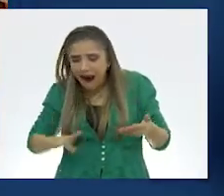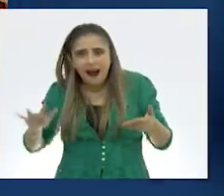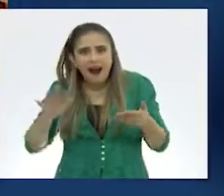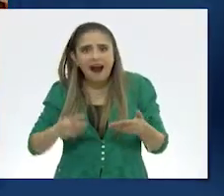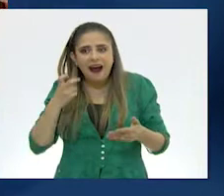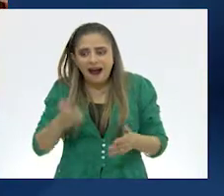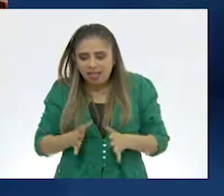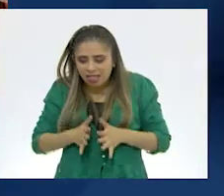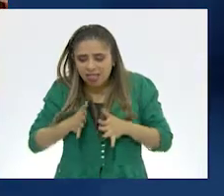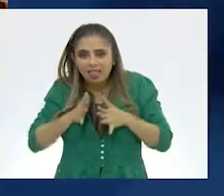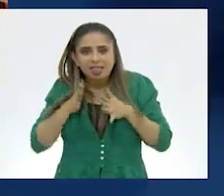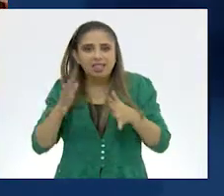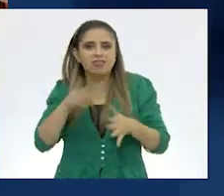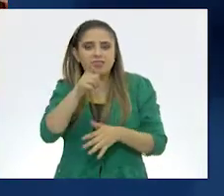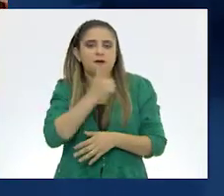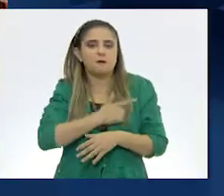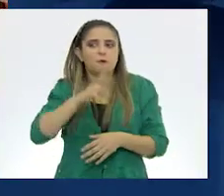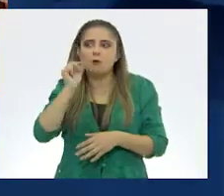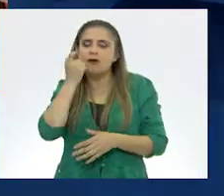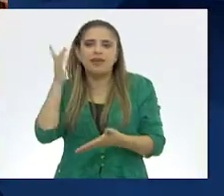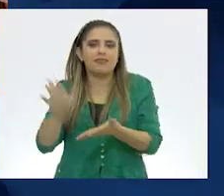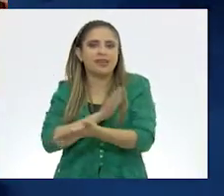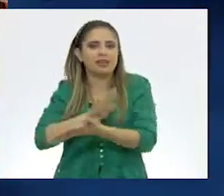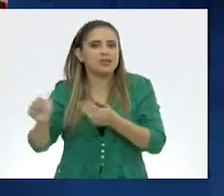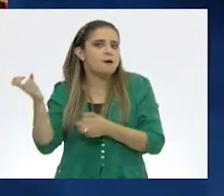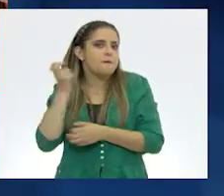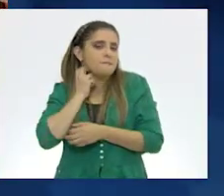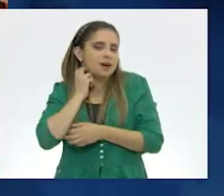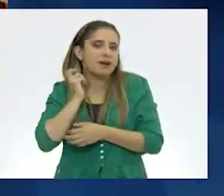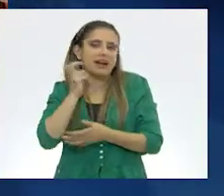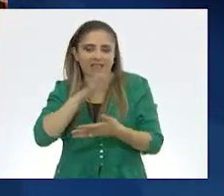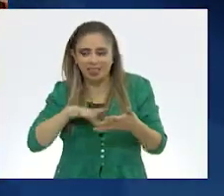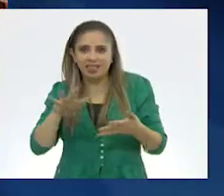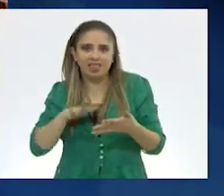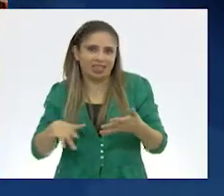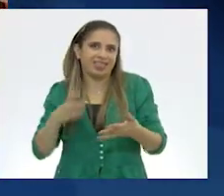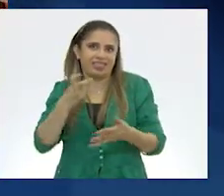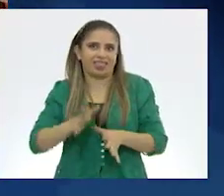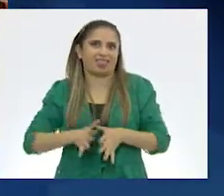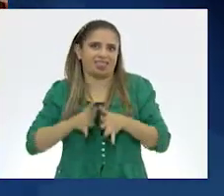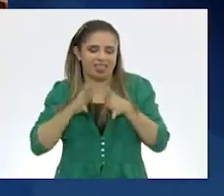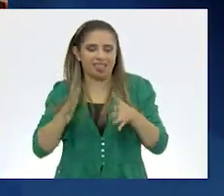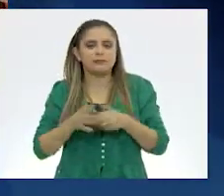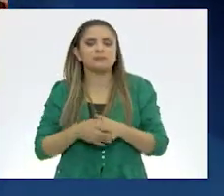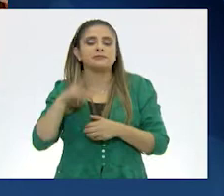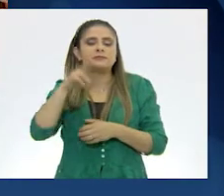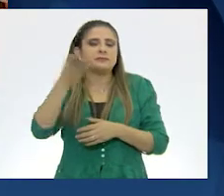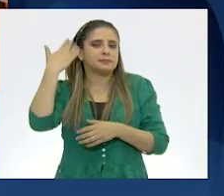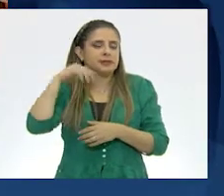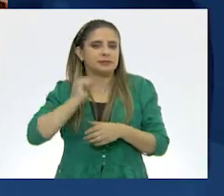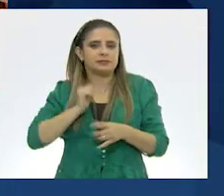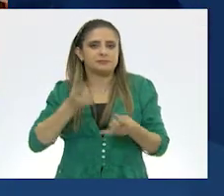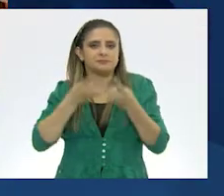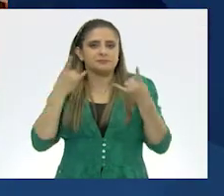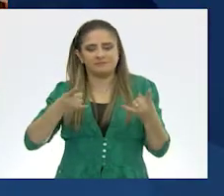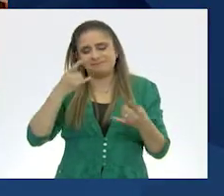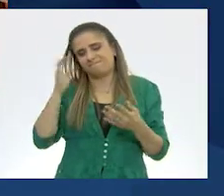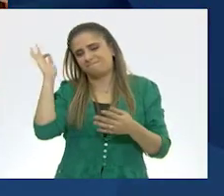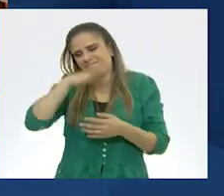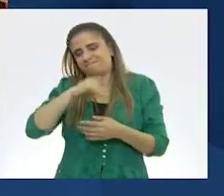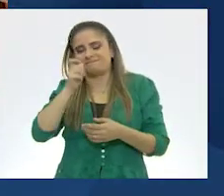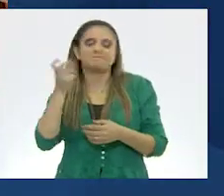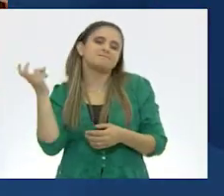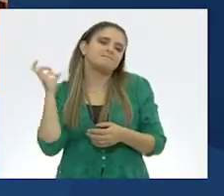puedan conseguir su destrucción. Es tan importante el mito de los vampiros y de